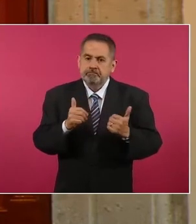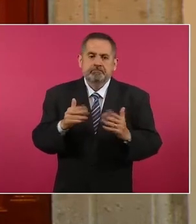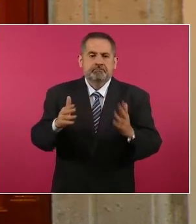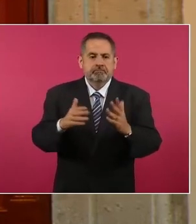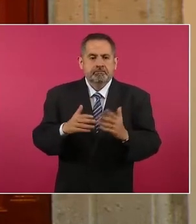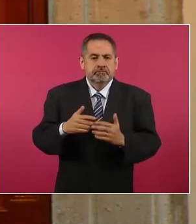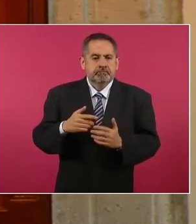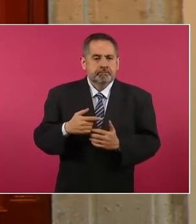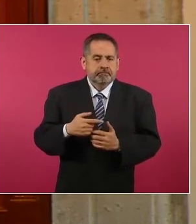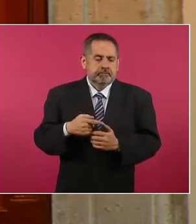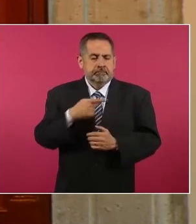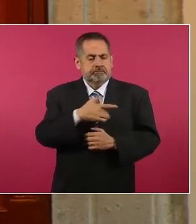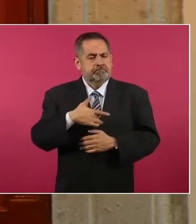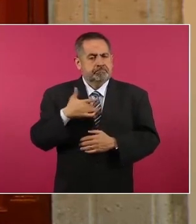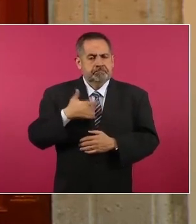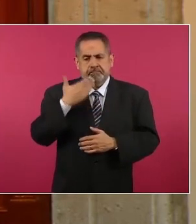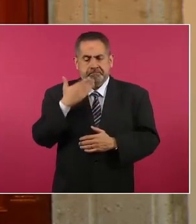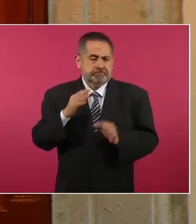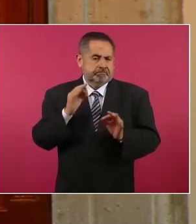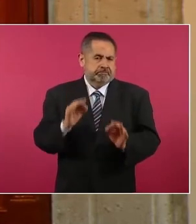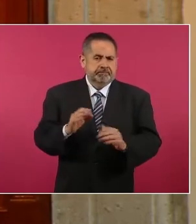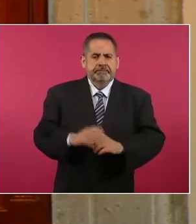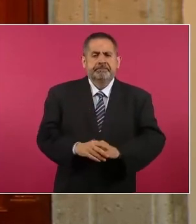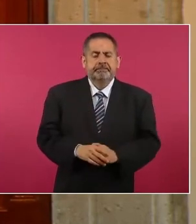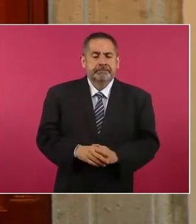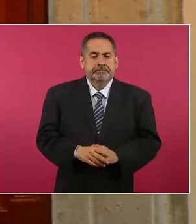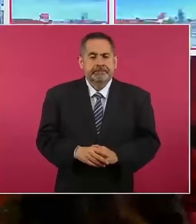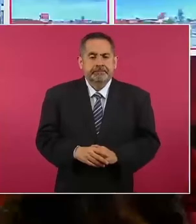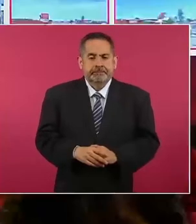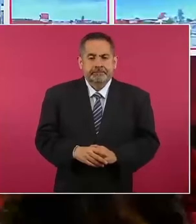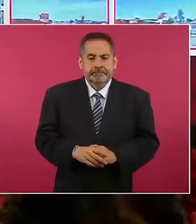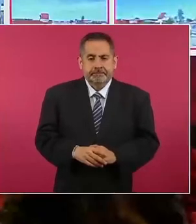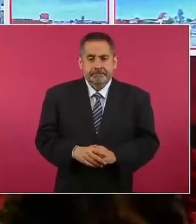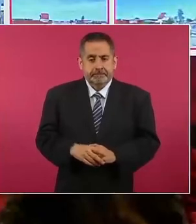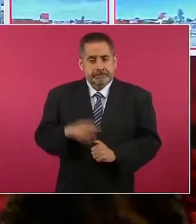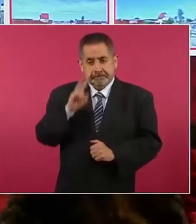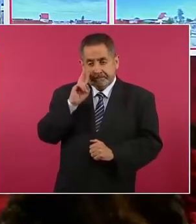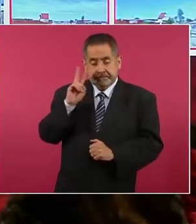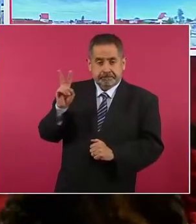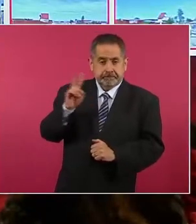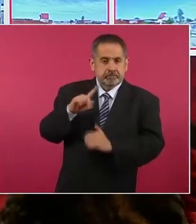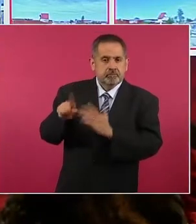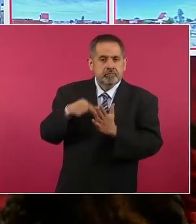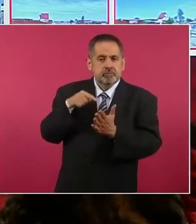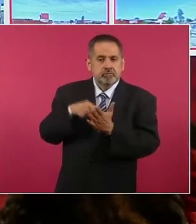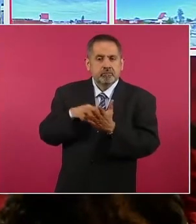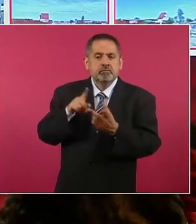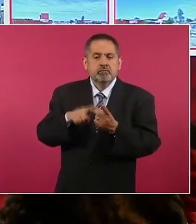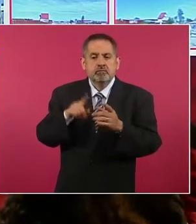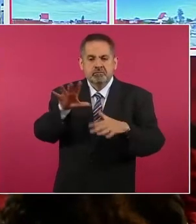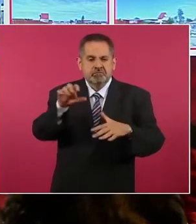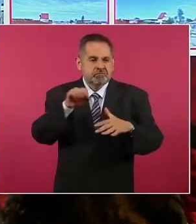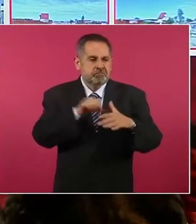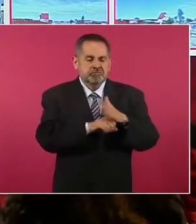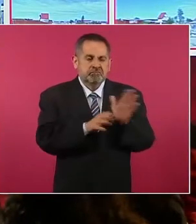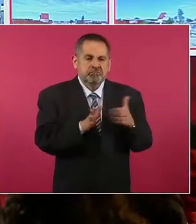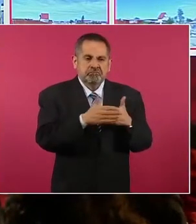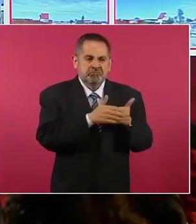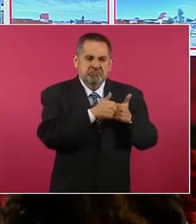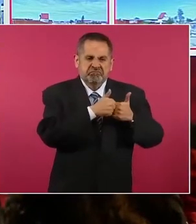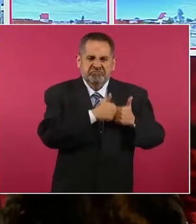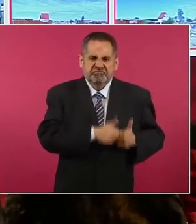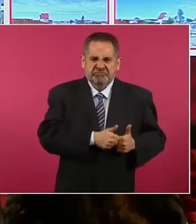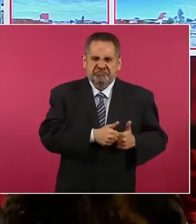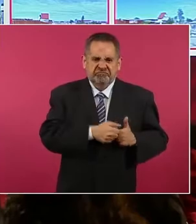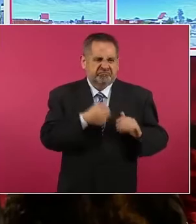él está bien. Siguiente. Aquí se puede apreciar el lugar donde fue privado